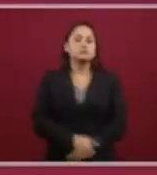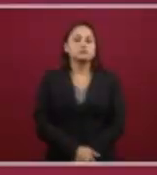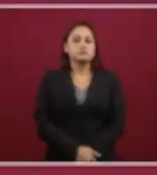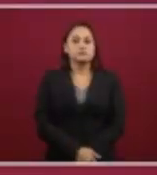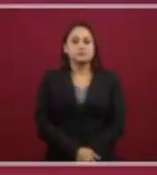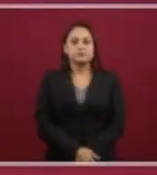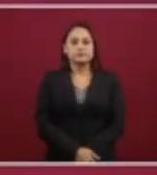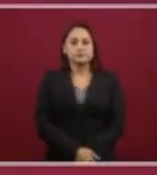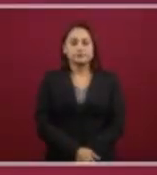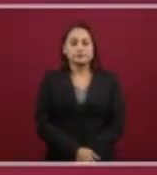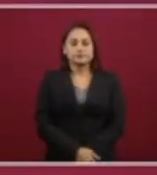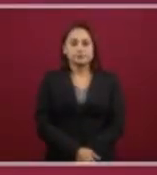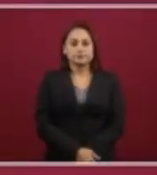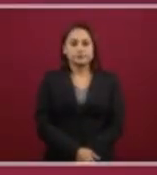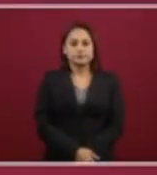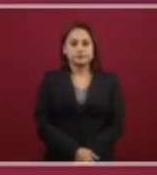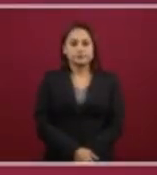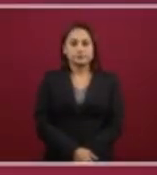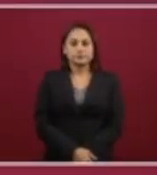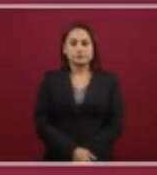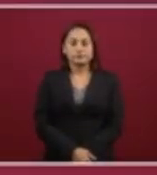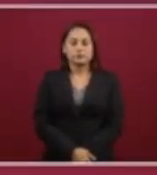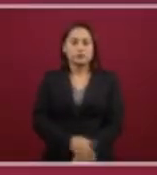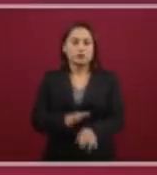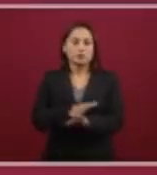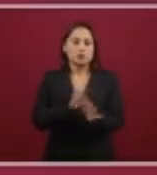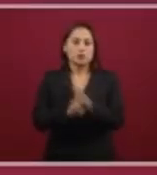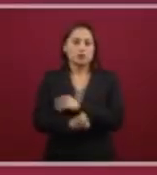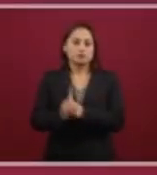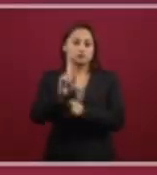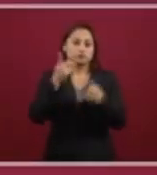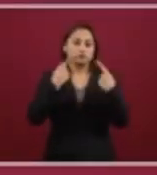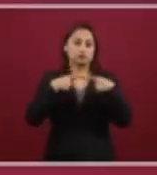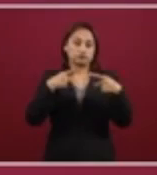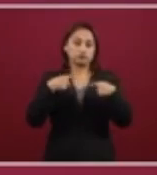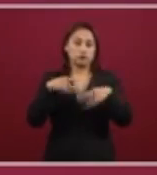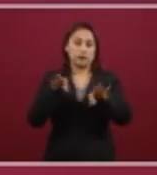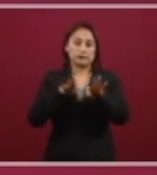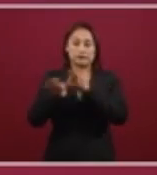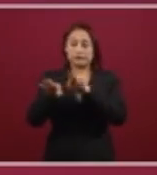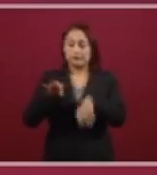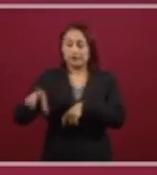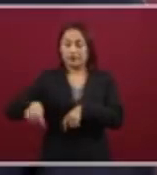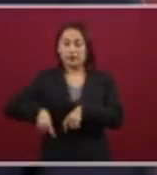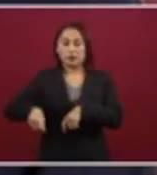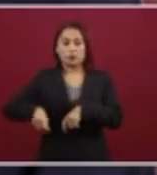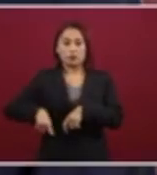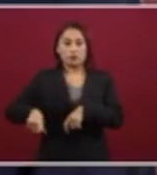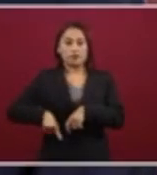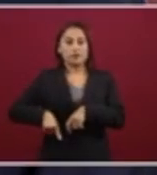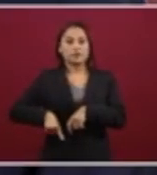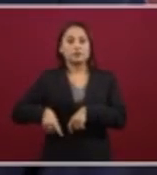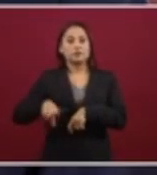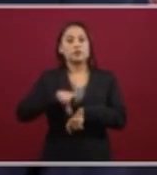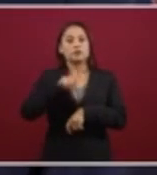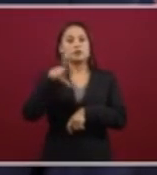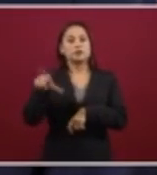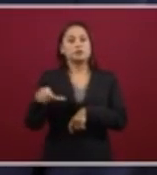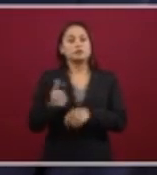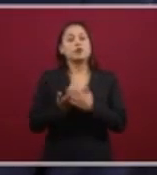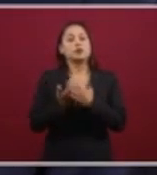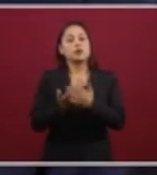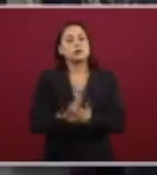una persona se desempeñaba como servidor público. Dijimos, tienen que pasar 10 años. Así fue nuestra